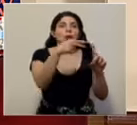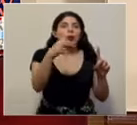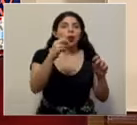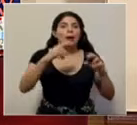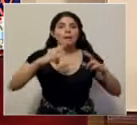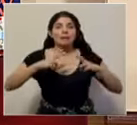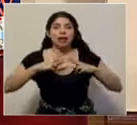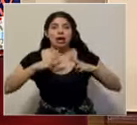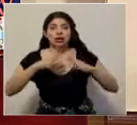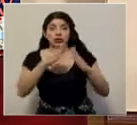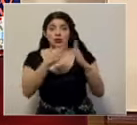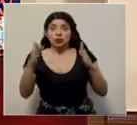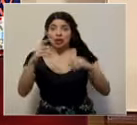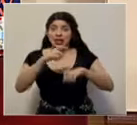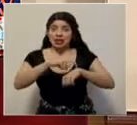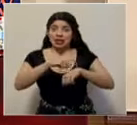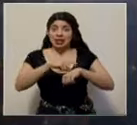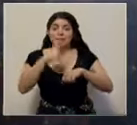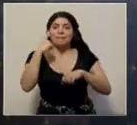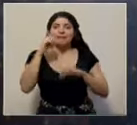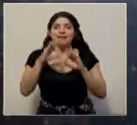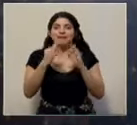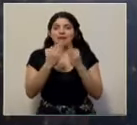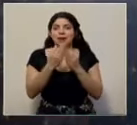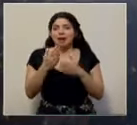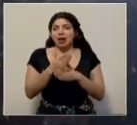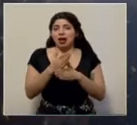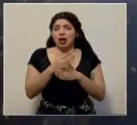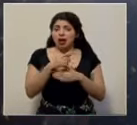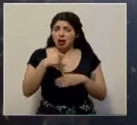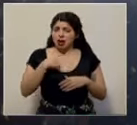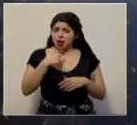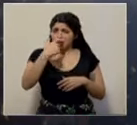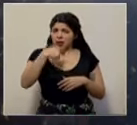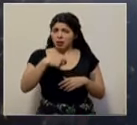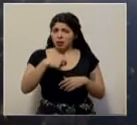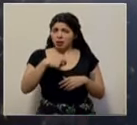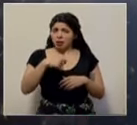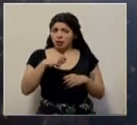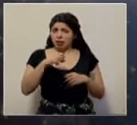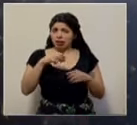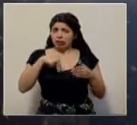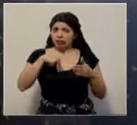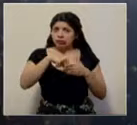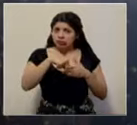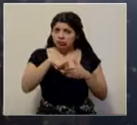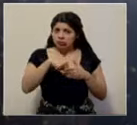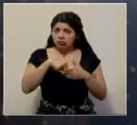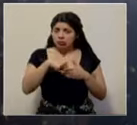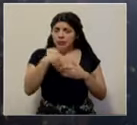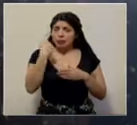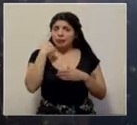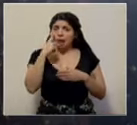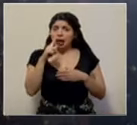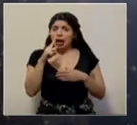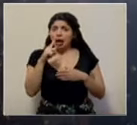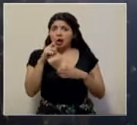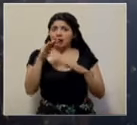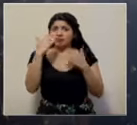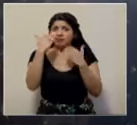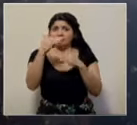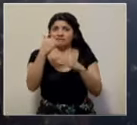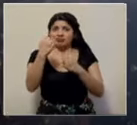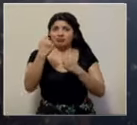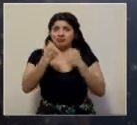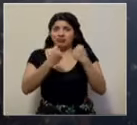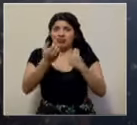vacacionales en este periodo para compartir familiarmente, si van a tener dificultad en cuanto a la restricción